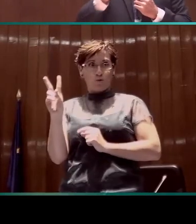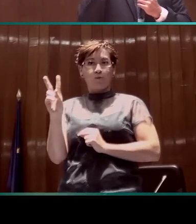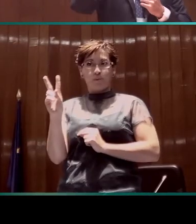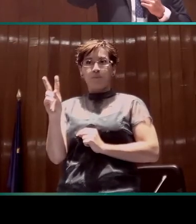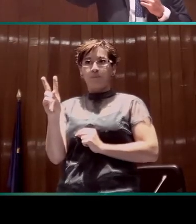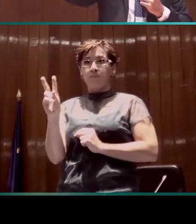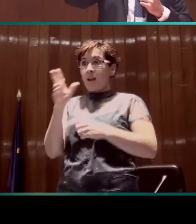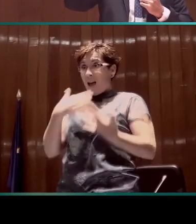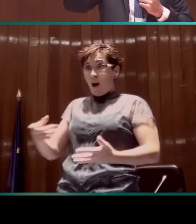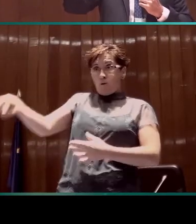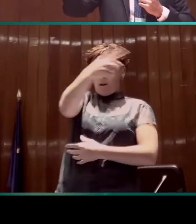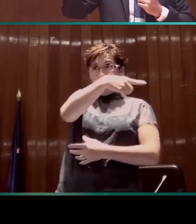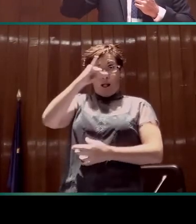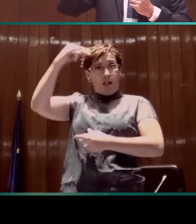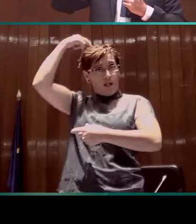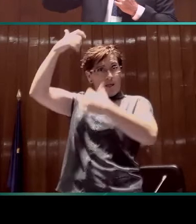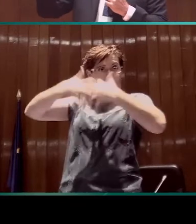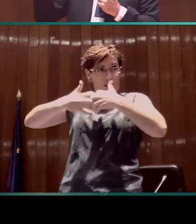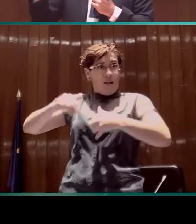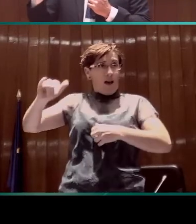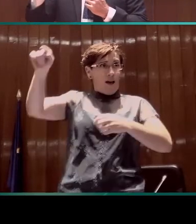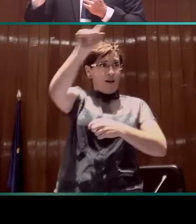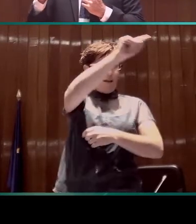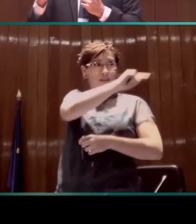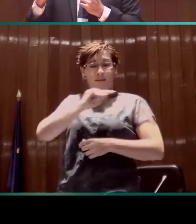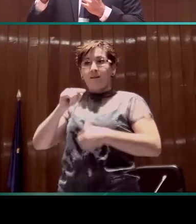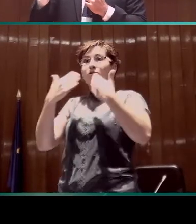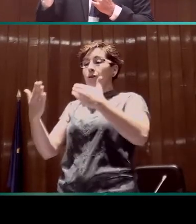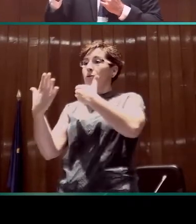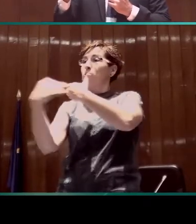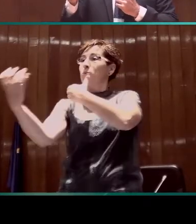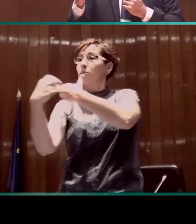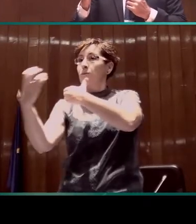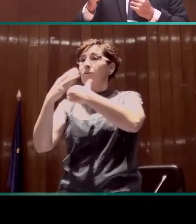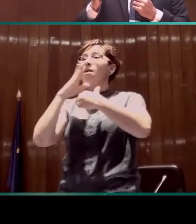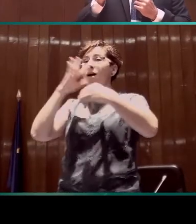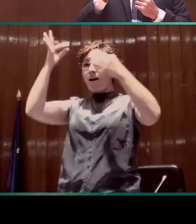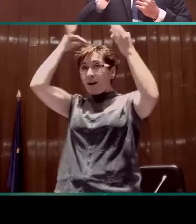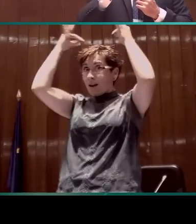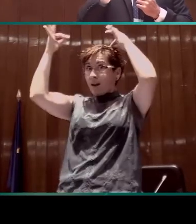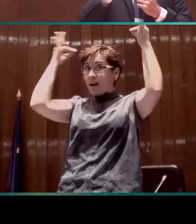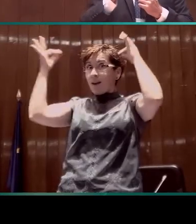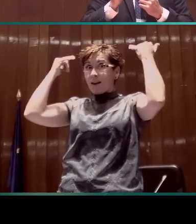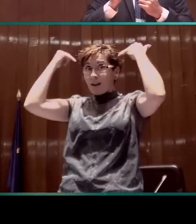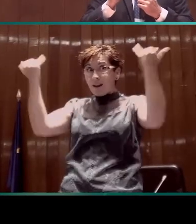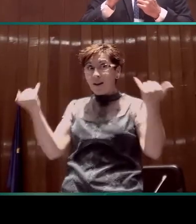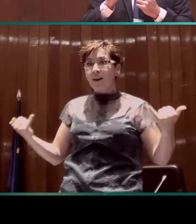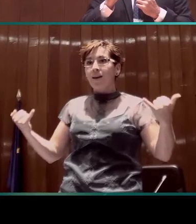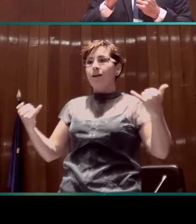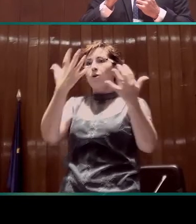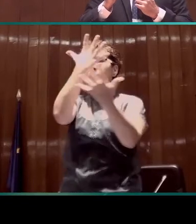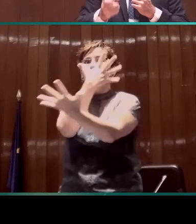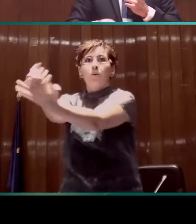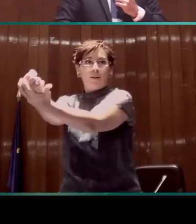ahora estamos produciendo actividad eléctrica. Y lo que nos permiten esos sensores es recoger esa